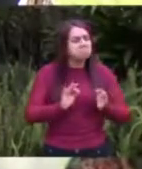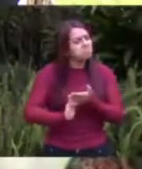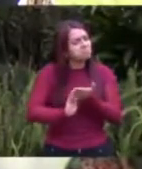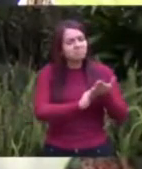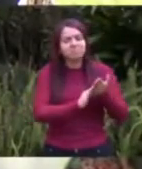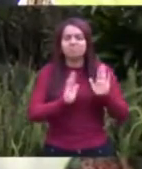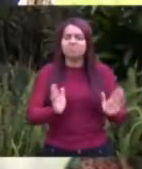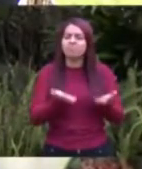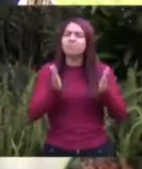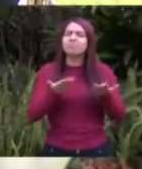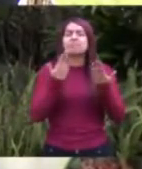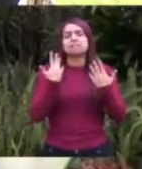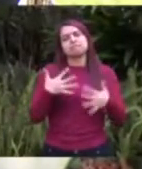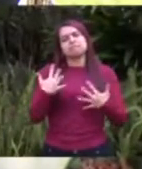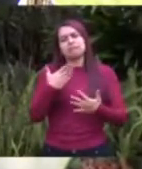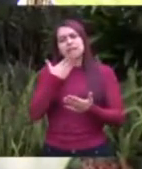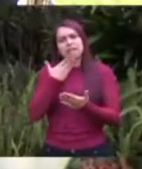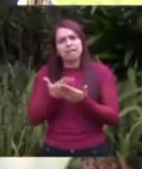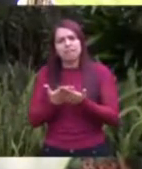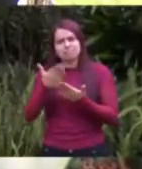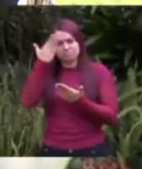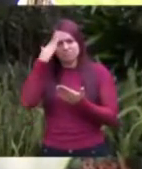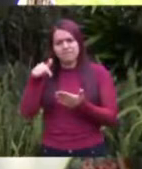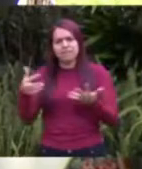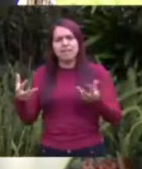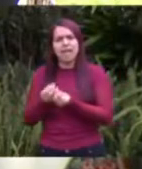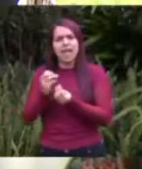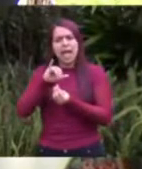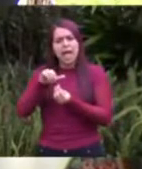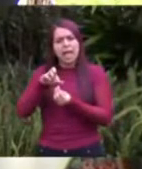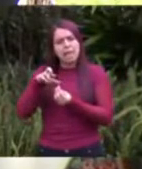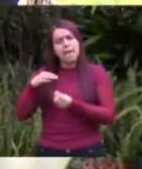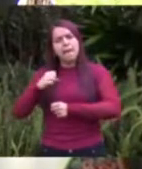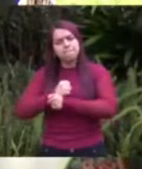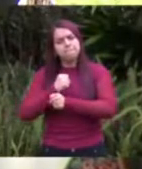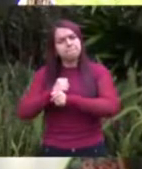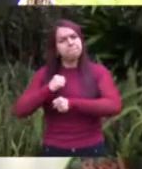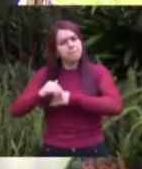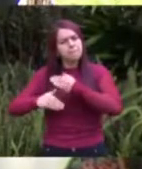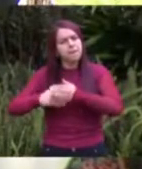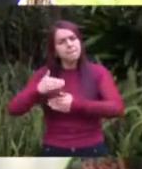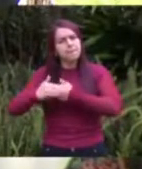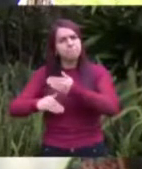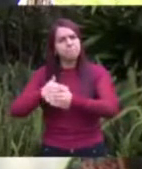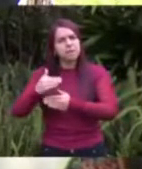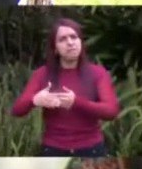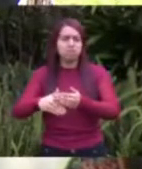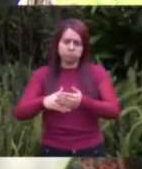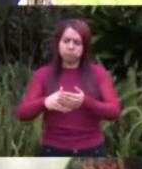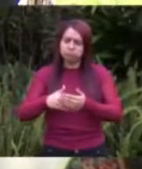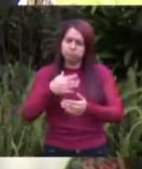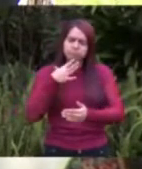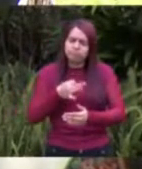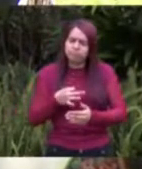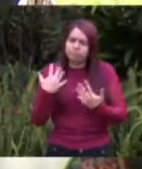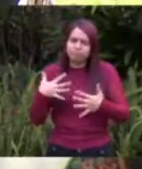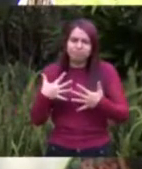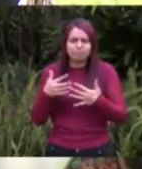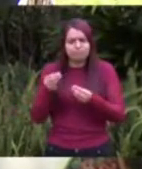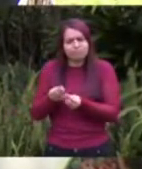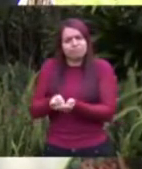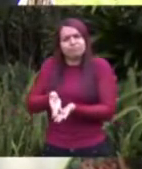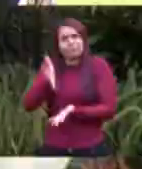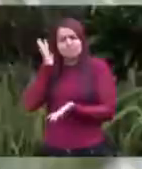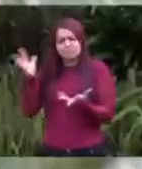y decisiones que ha ido profiriendo la misma jurisdicción, enriquecida, repito y lo digo humildemente, con los aportes del